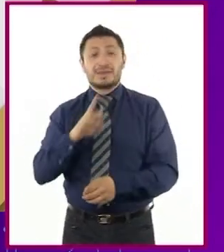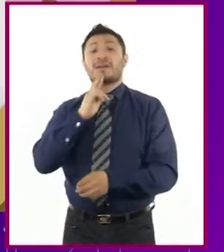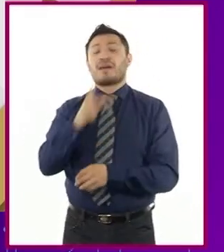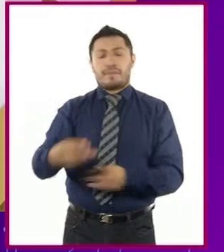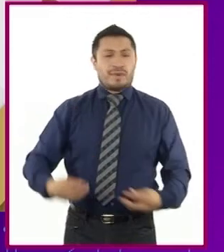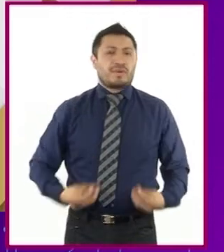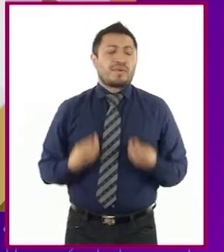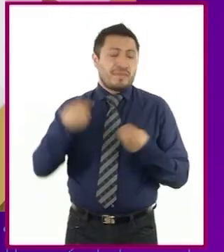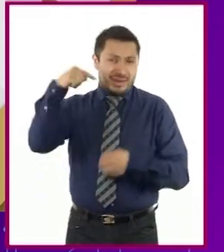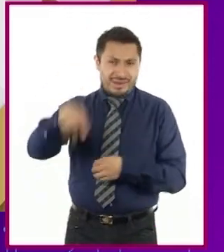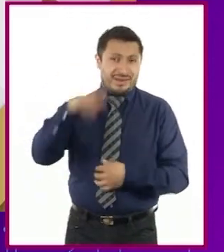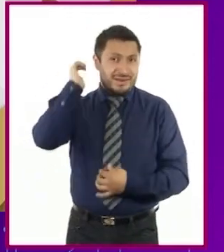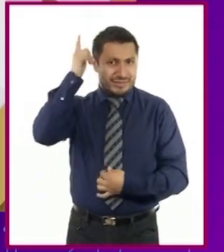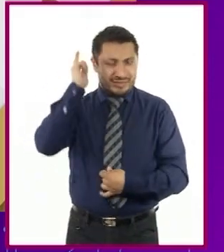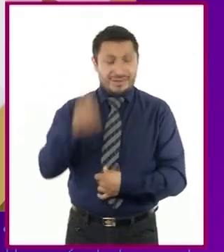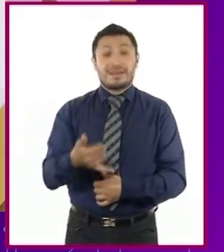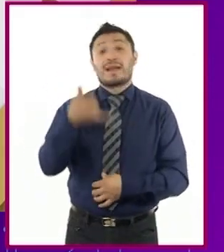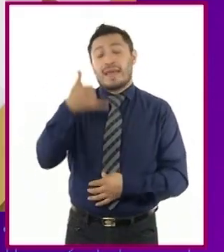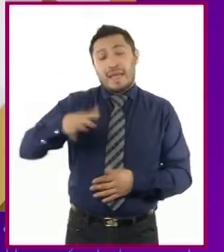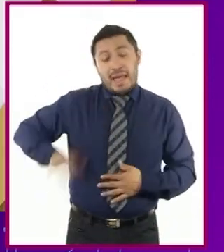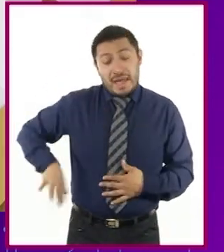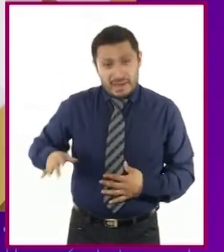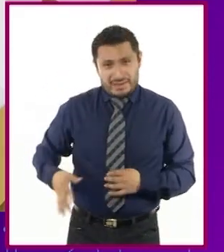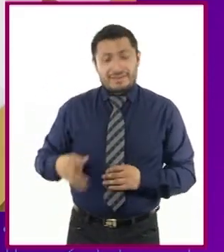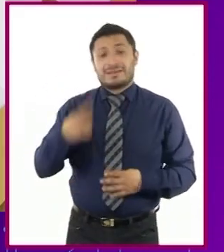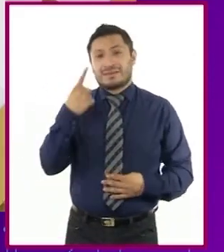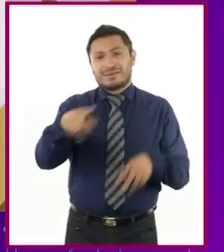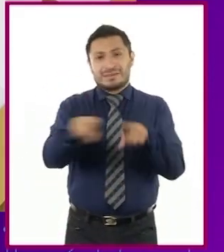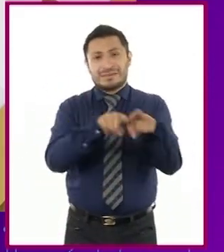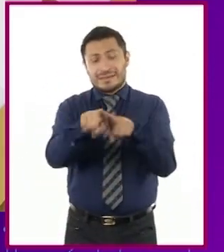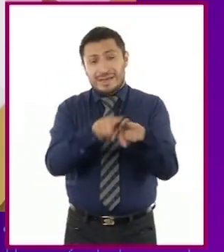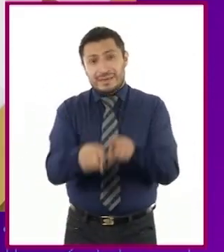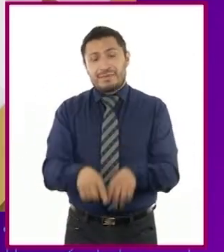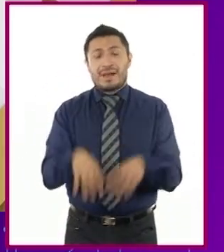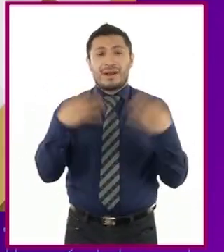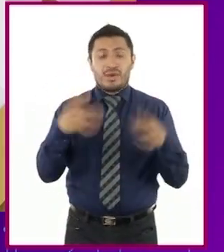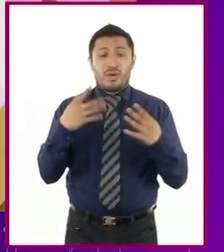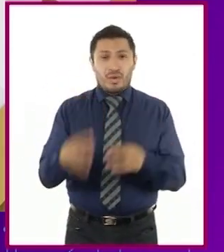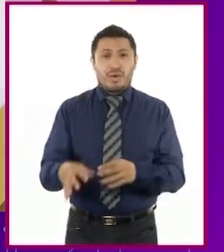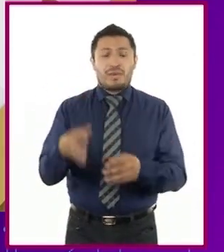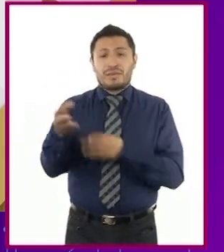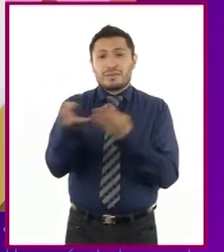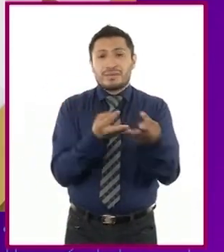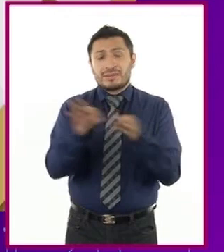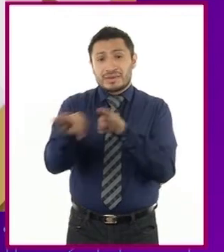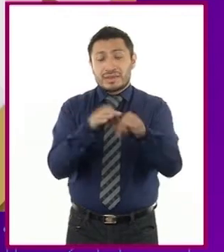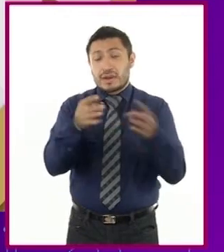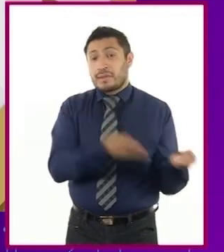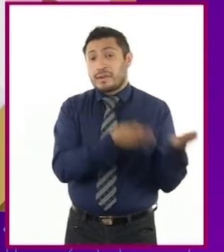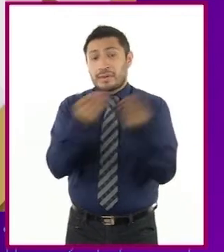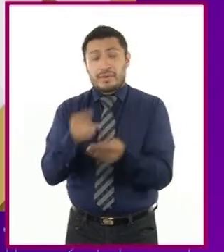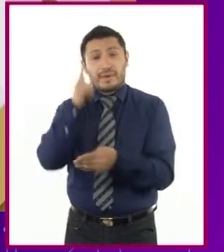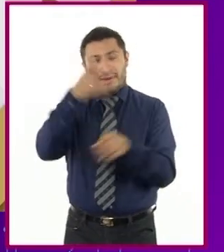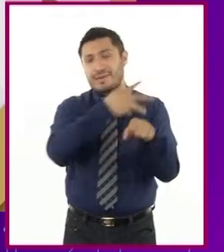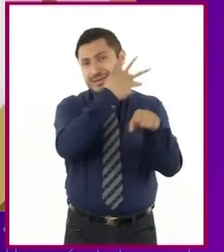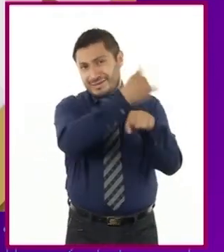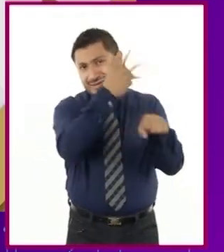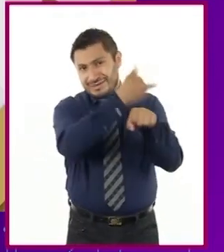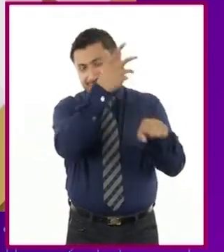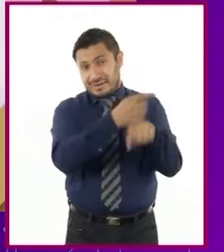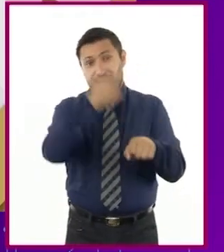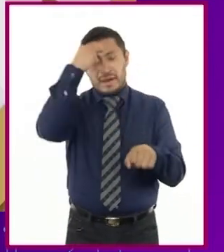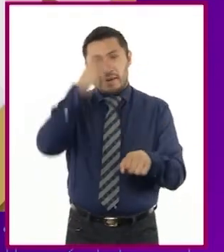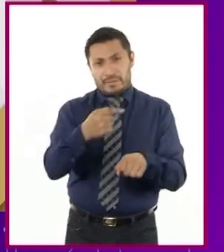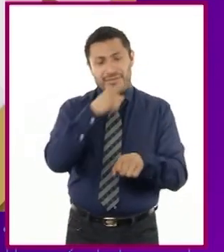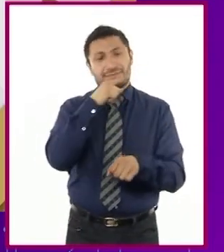calidad de vida. Y recientemente, uno de mis hermanos recibió una oferta laboral del extranjero, de Estados Unidos de América para